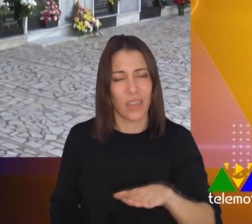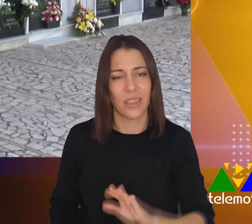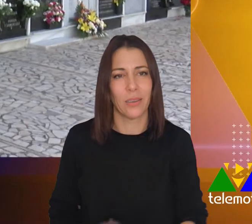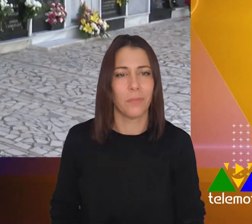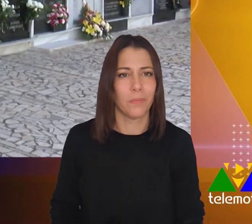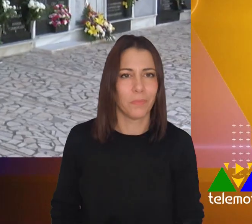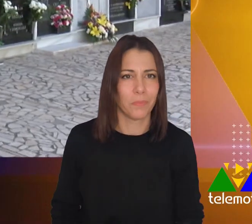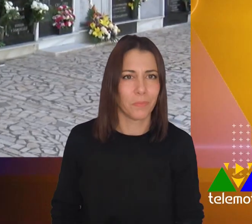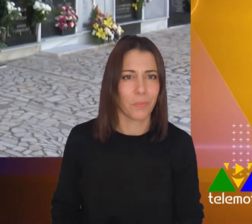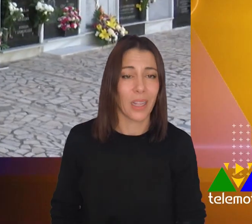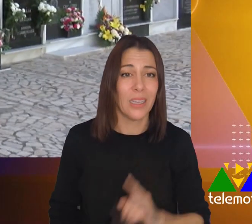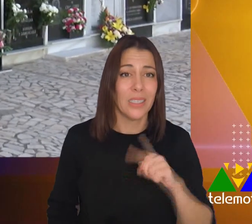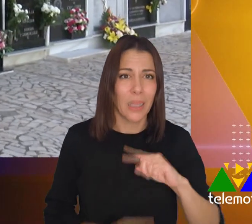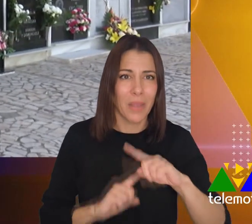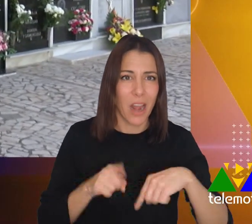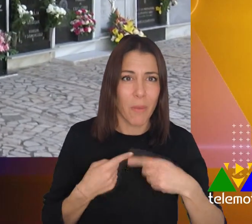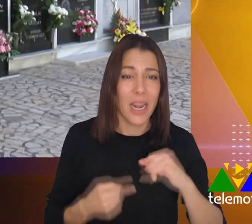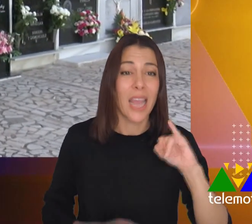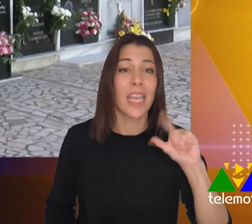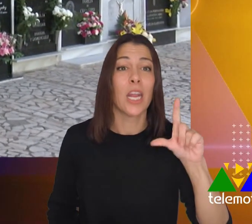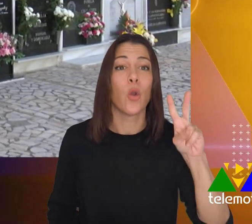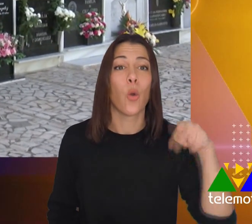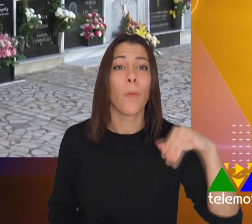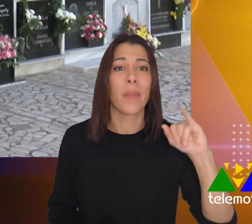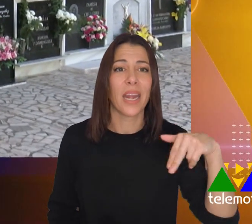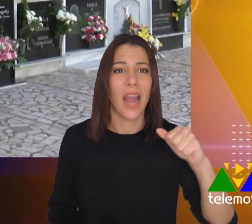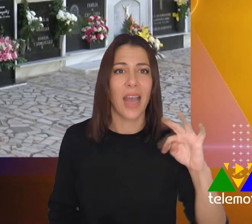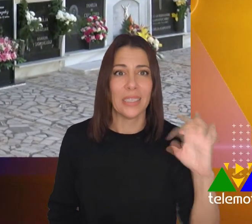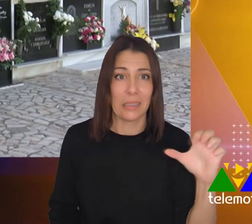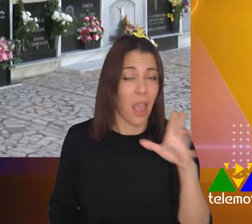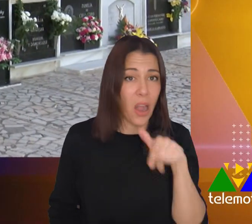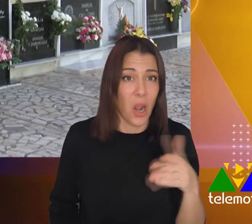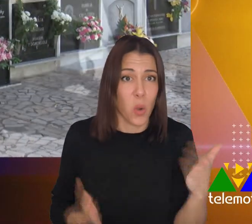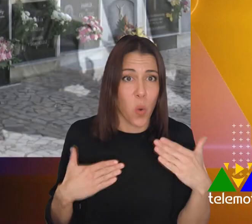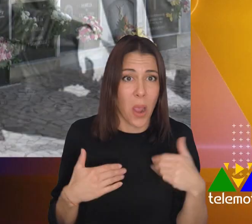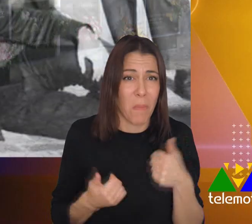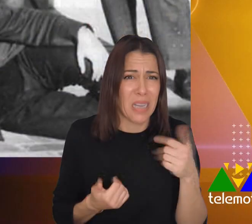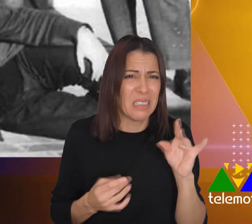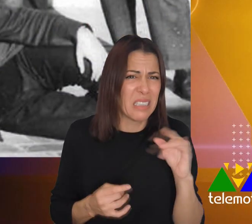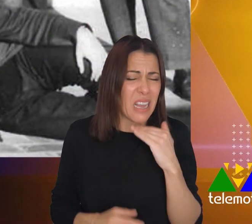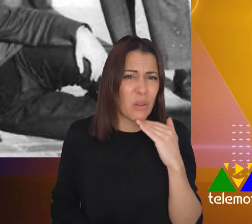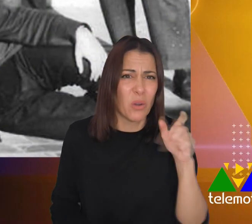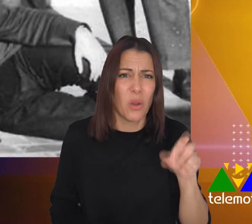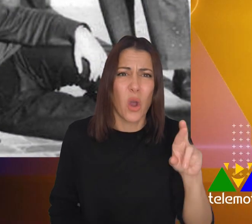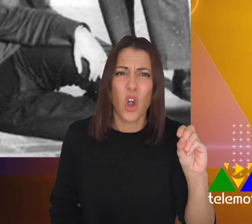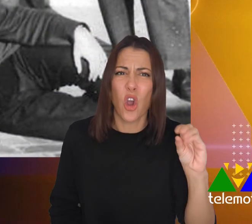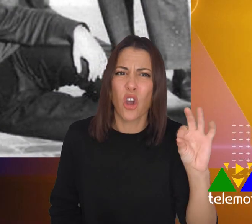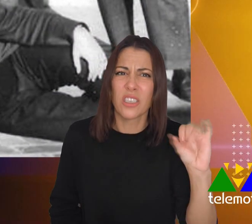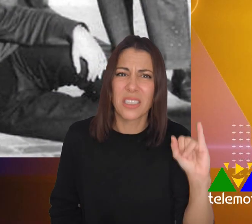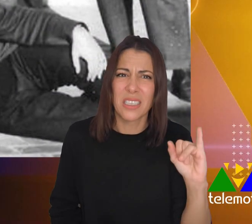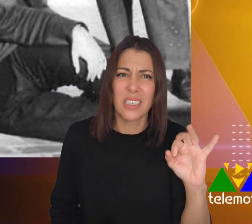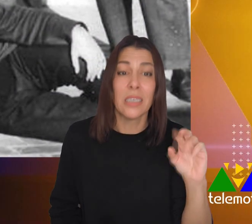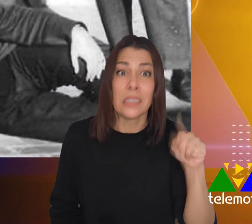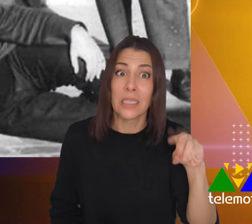infantiles. La familia Illuminati, hoy no queda nadie, bueno, sí, queda Rosy y